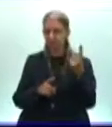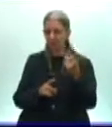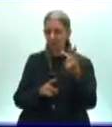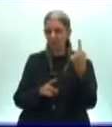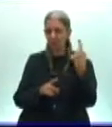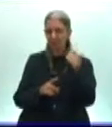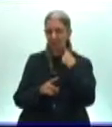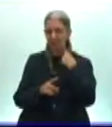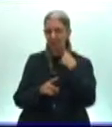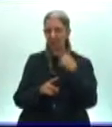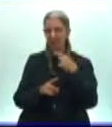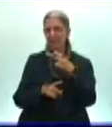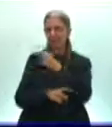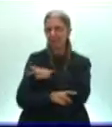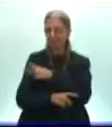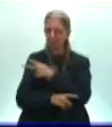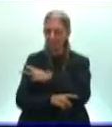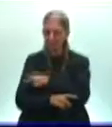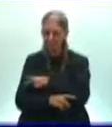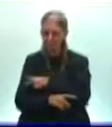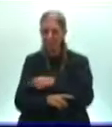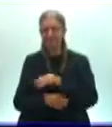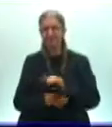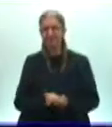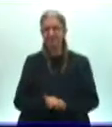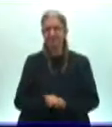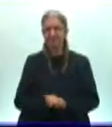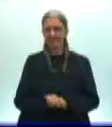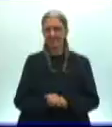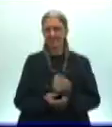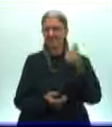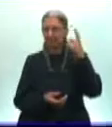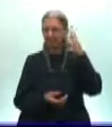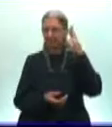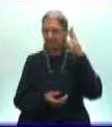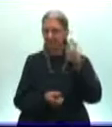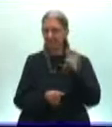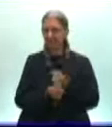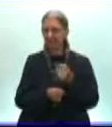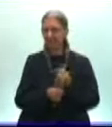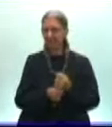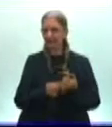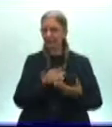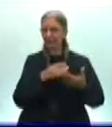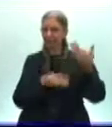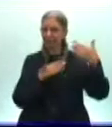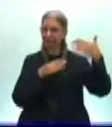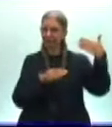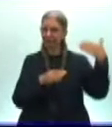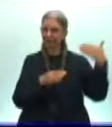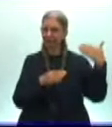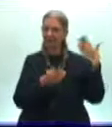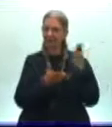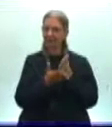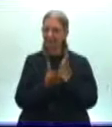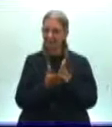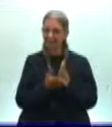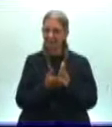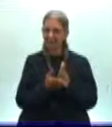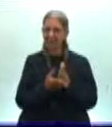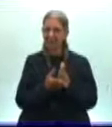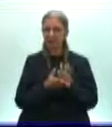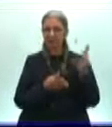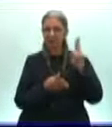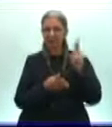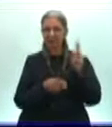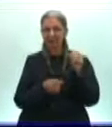de secundaria básica. Ustedes recuerdan que hemos estado trabajando en los últimos encuentros la unidad correspondiente al trabajo